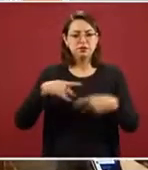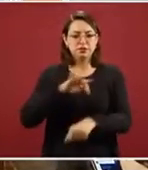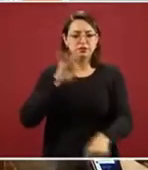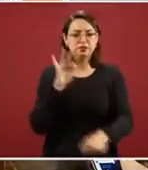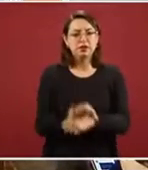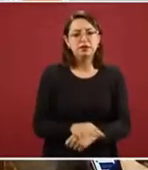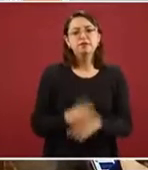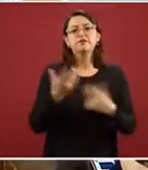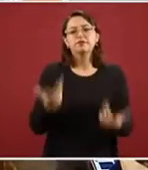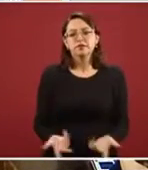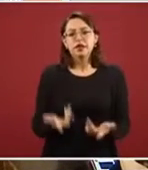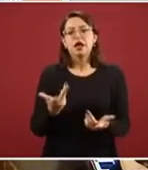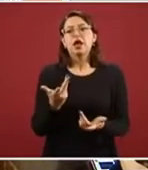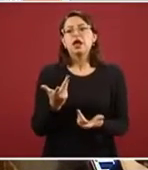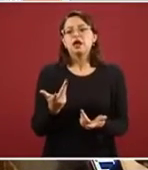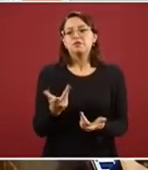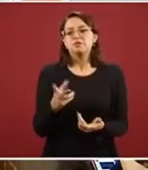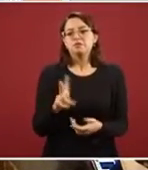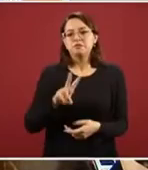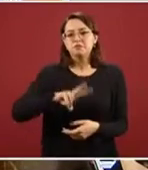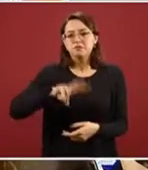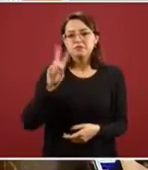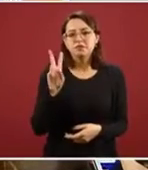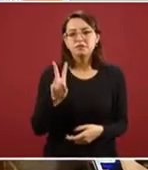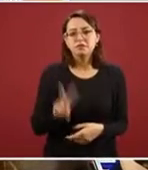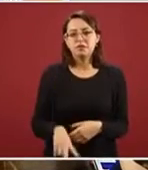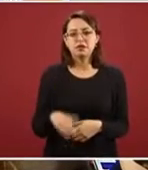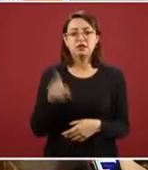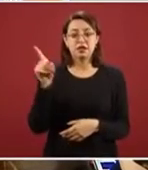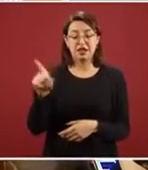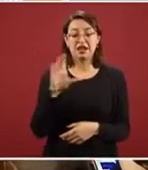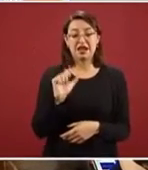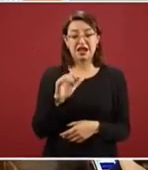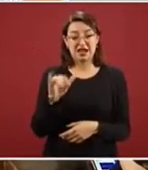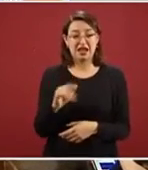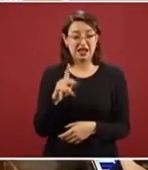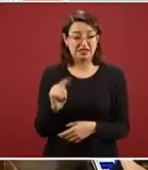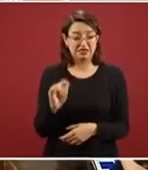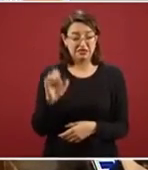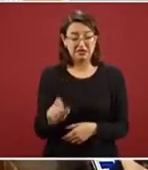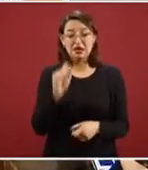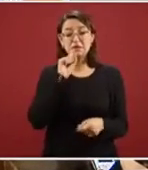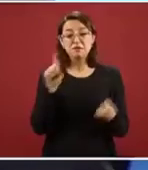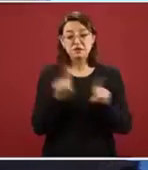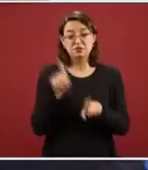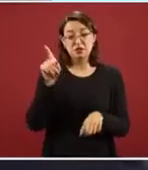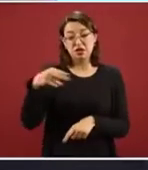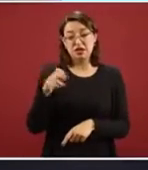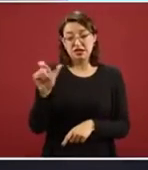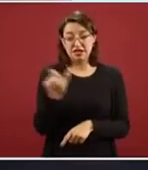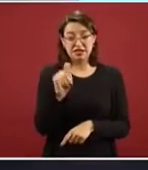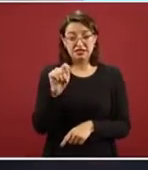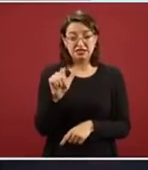accidente mayor. Recordamos esa fuga de gas en Acajete, esa fuga de gas en Nextlalpan, que aquí pudimos comentar,